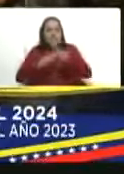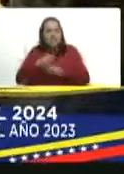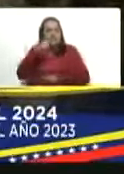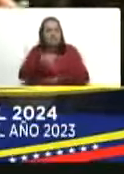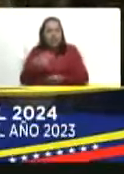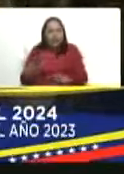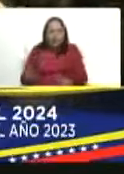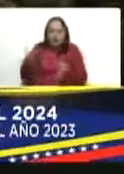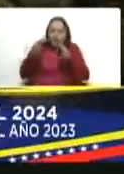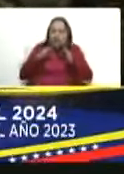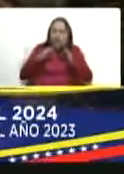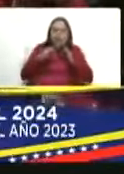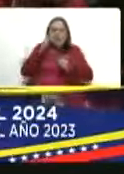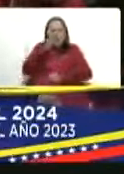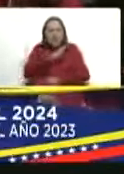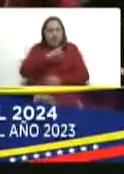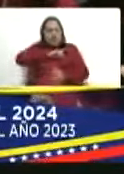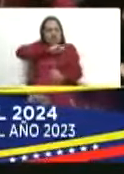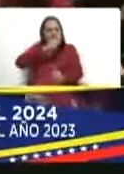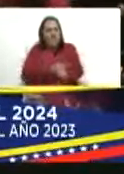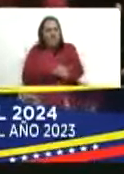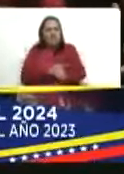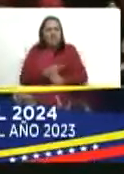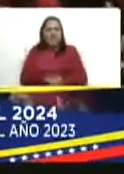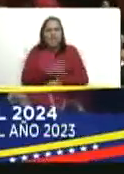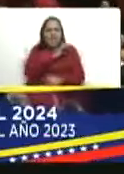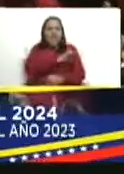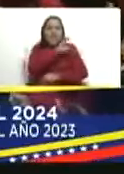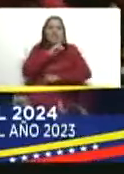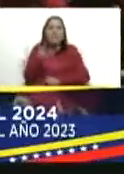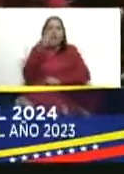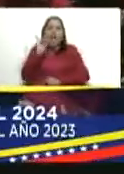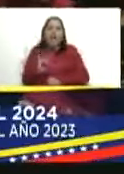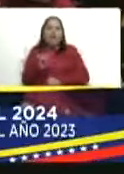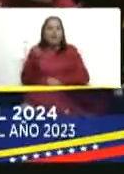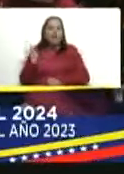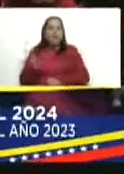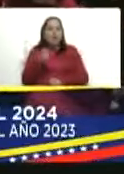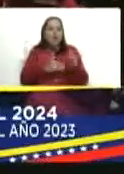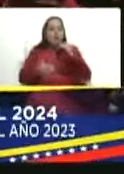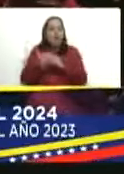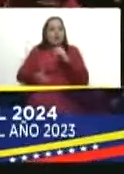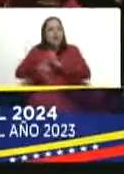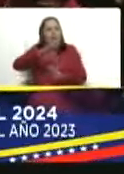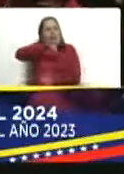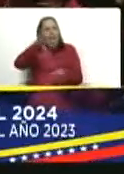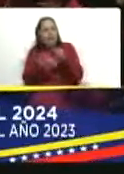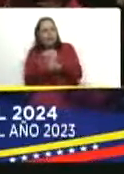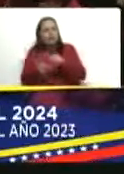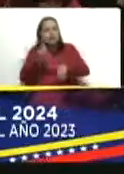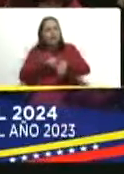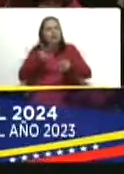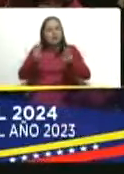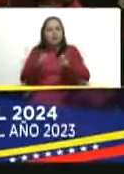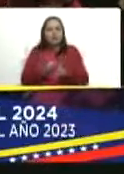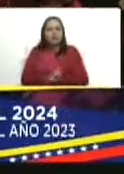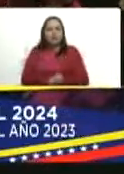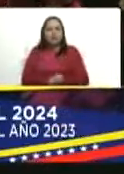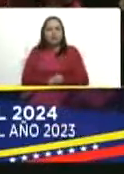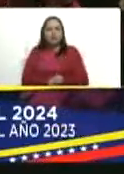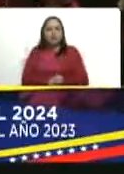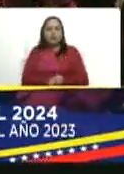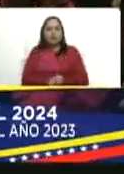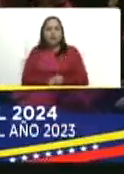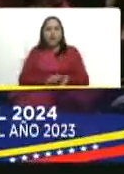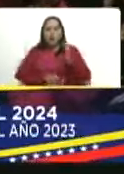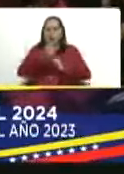energía, esas bendiciones y esa fuerza para que Venezuela tenga un poder judicial más adaptado a los nuevos tiempos,